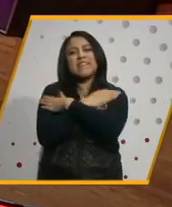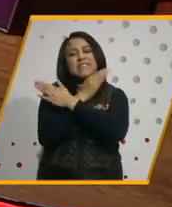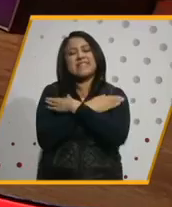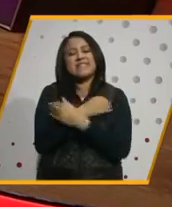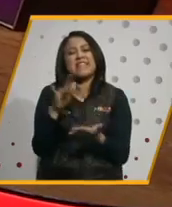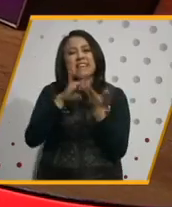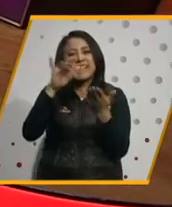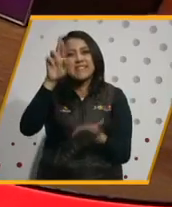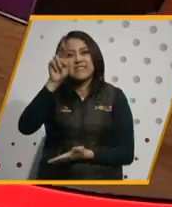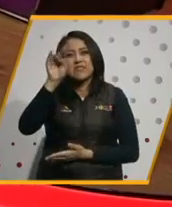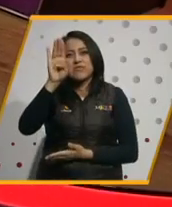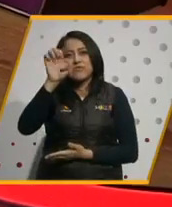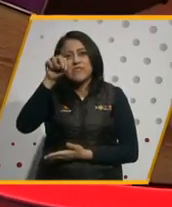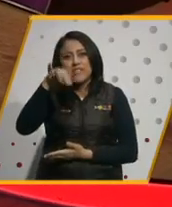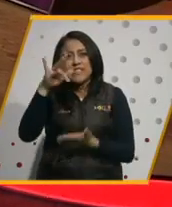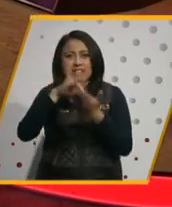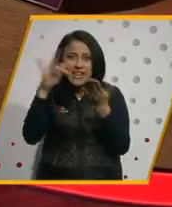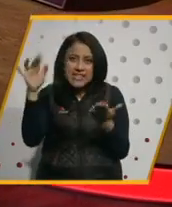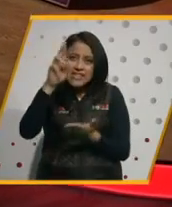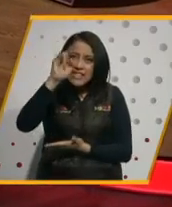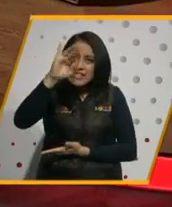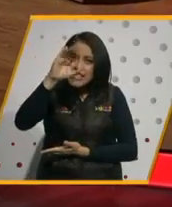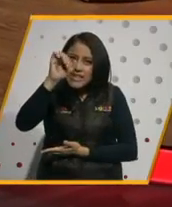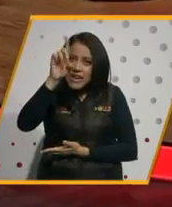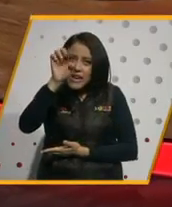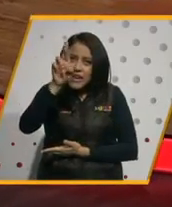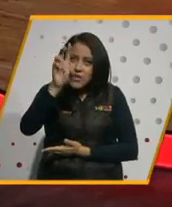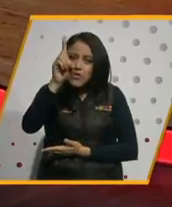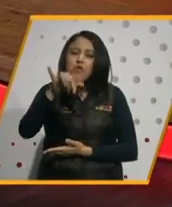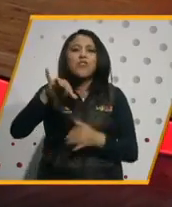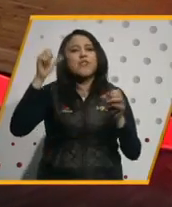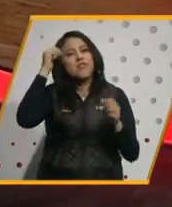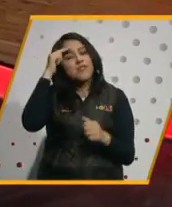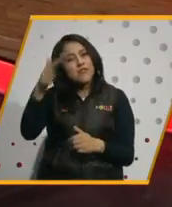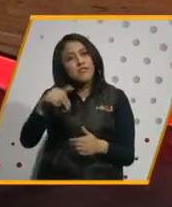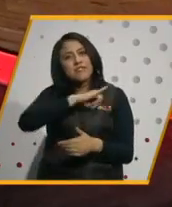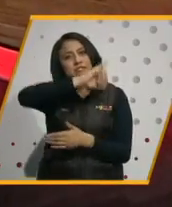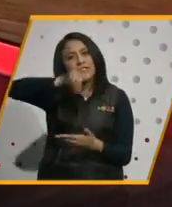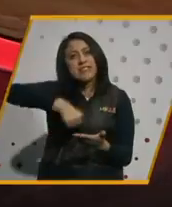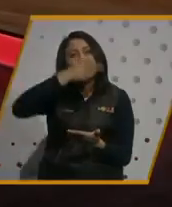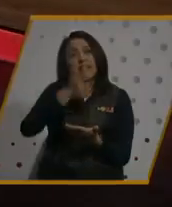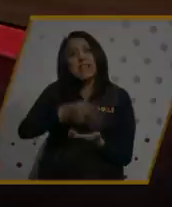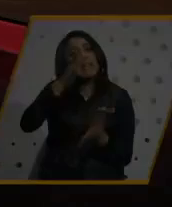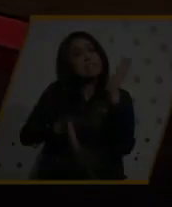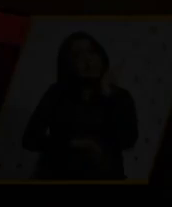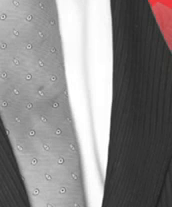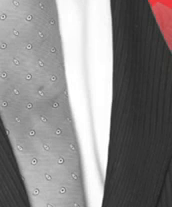amable. Y allá empieza a caminar parte de la ruta. Saludos, Garralda. Ahí está. Allá se van mis juguetes.